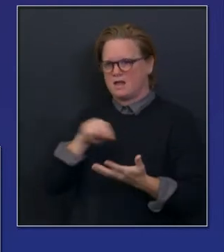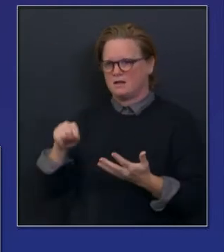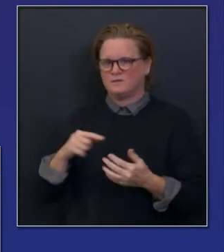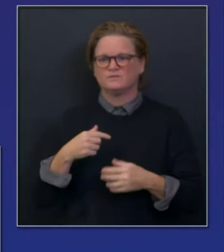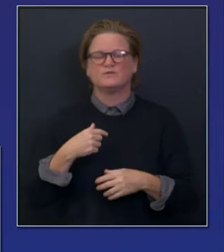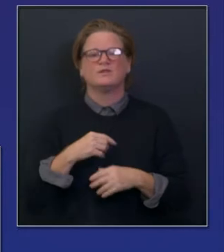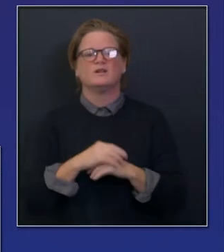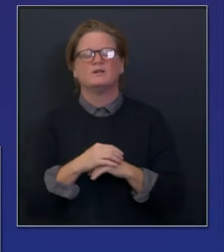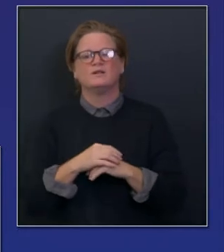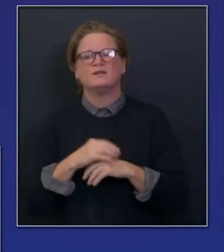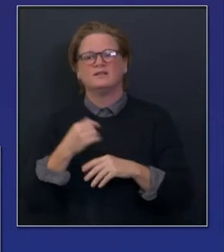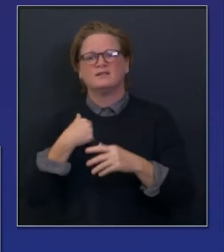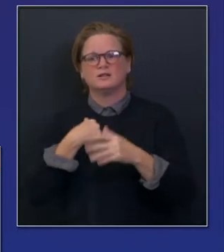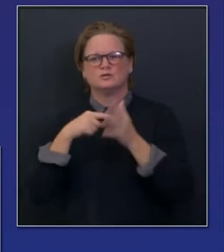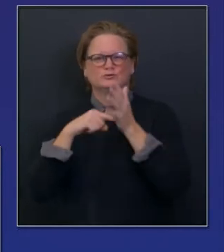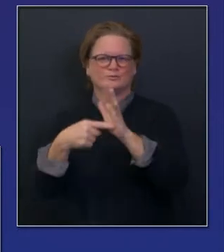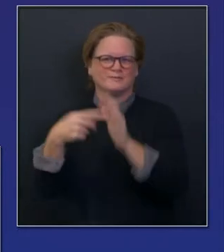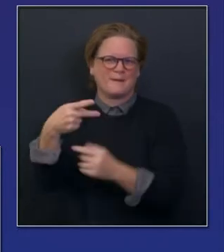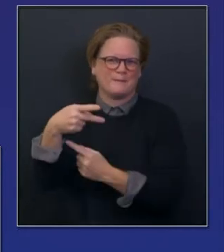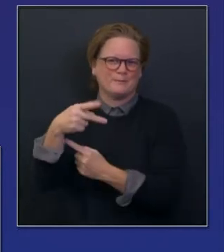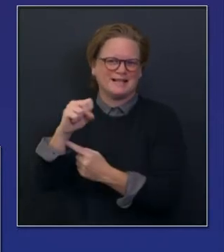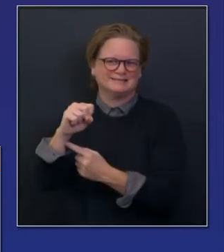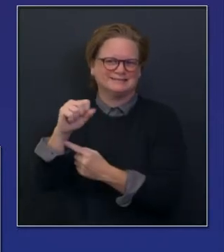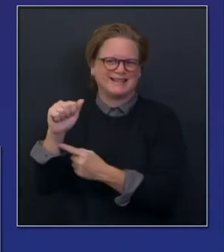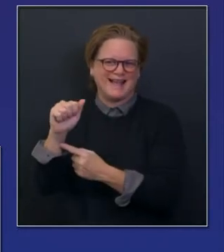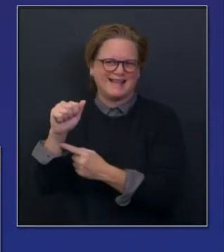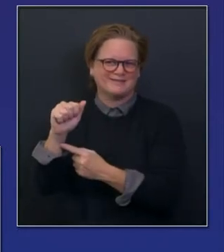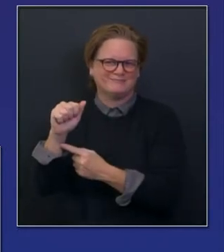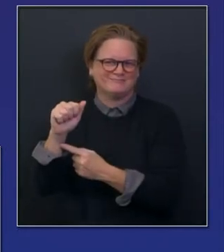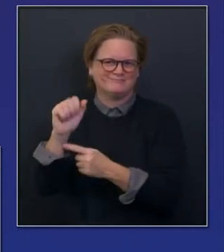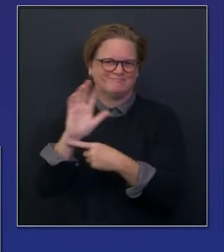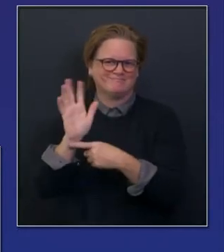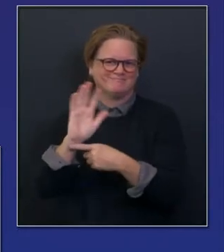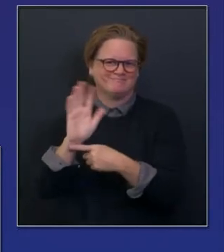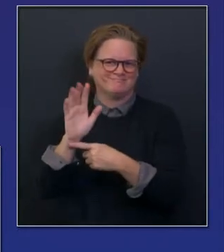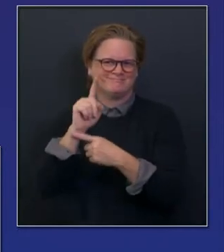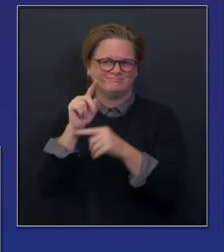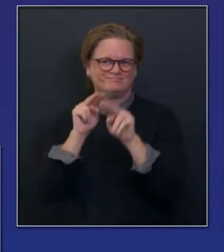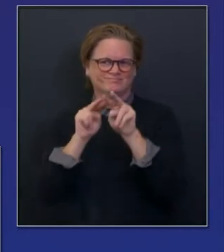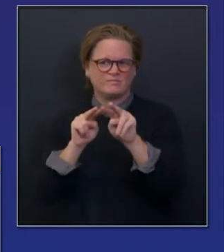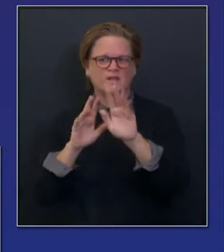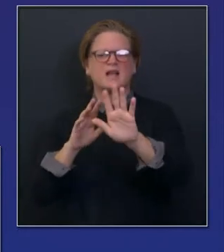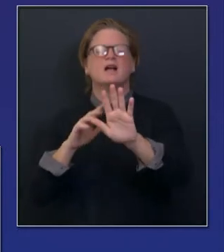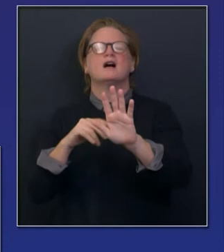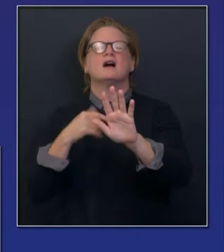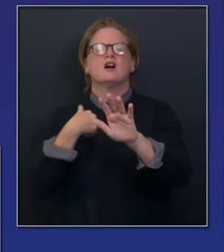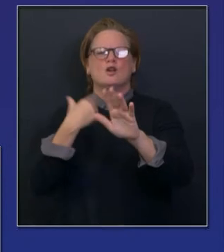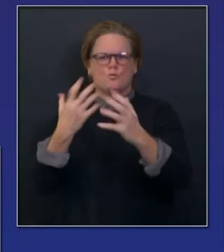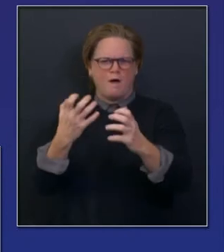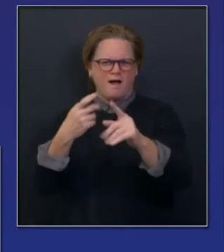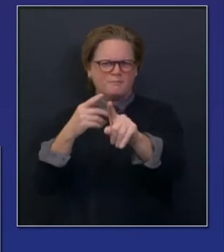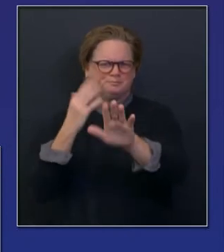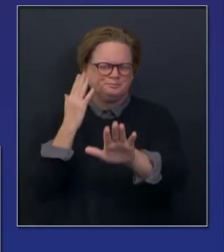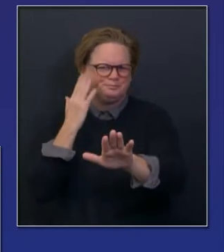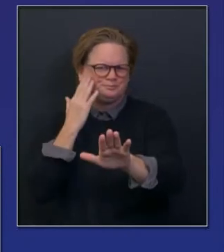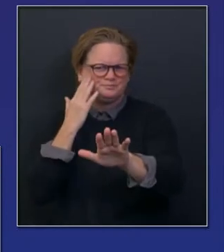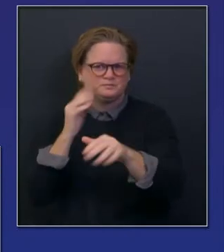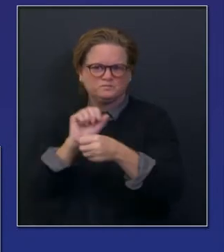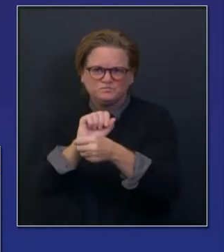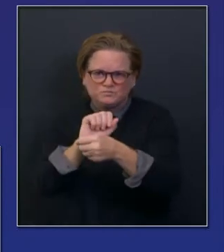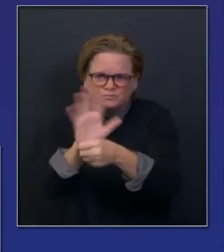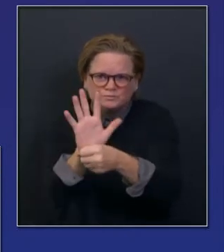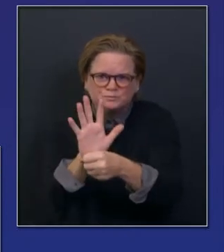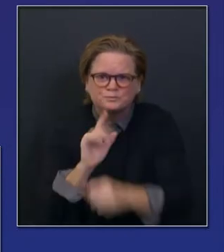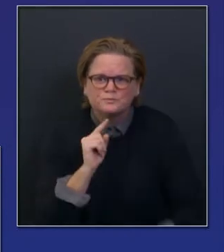un anuncio público que quiero compartir con ustedes en un momento, pero ahorita quiero concentrarme en esta cuestión de cuán mortal es